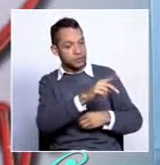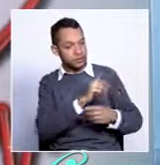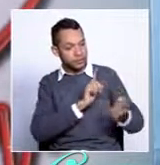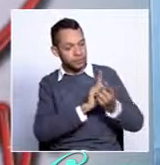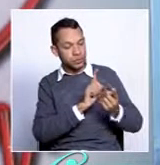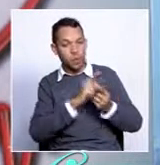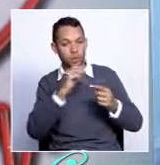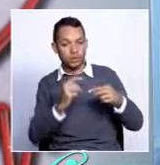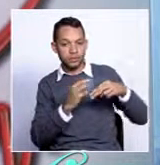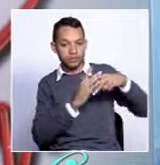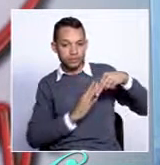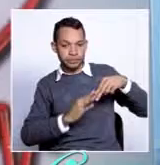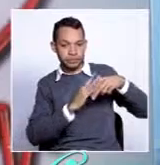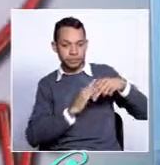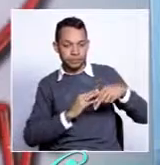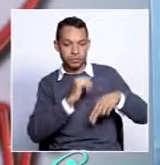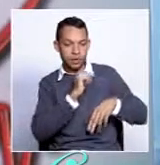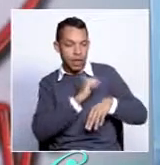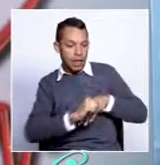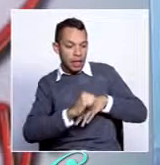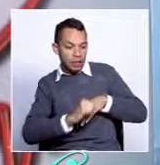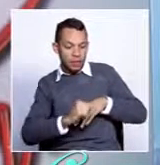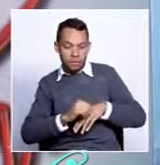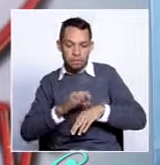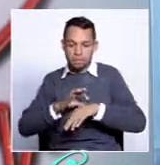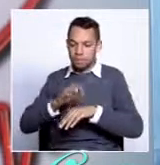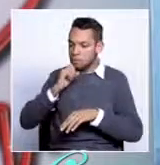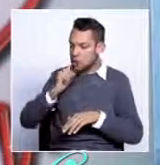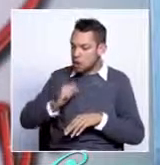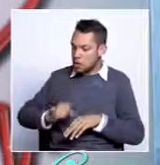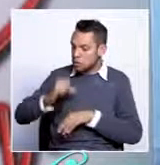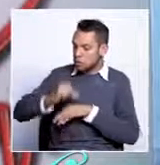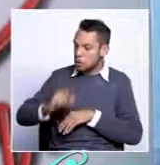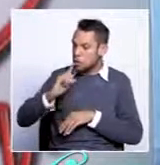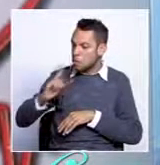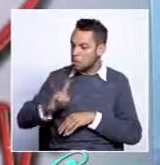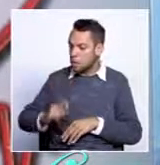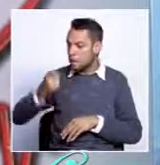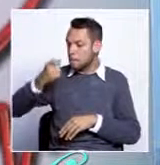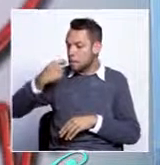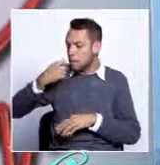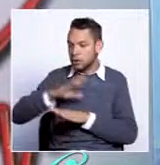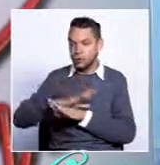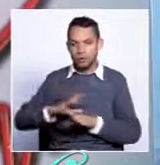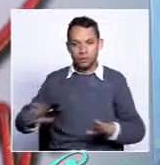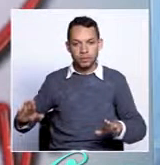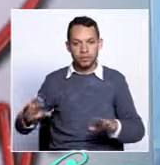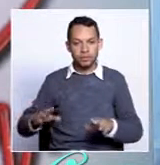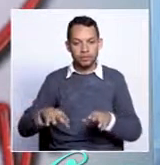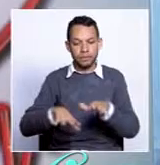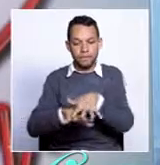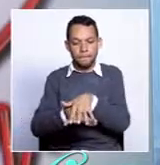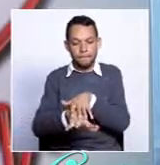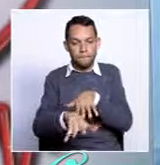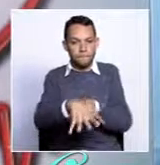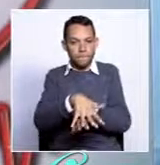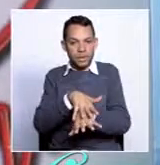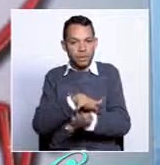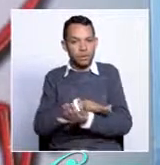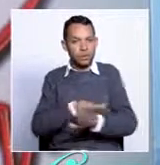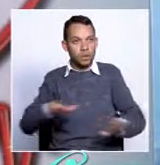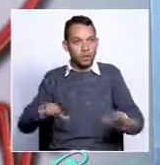dijo yo no pero gente tan vieja usted tome este castaño de indias y pongas estas medias que